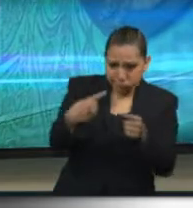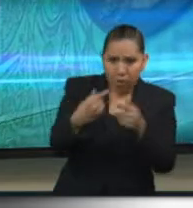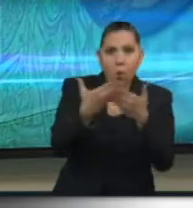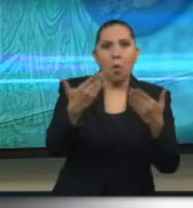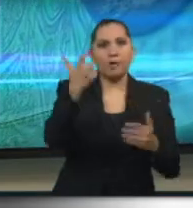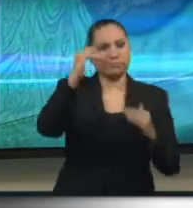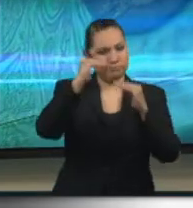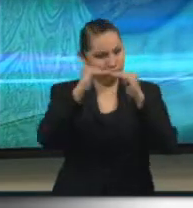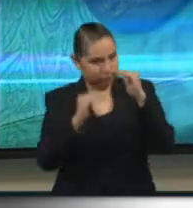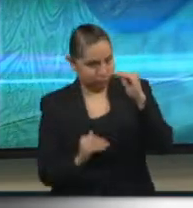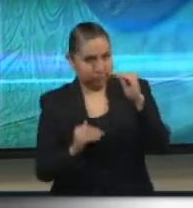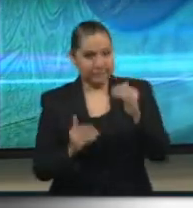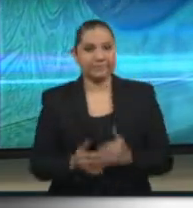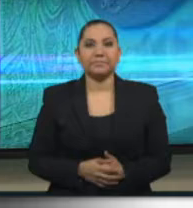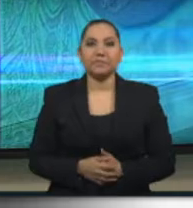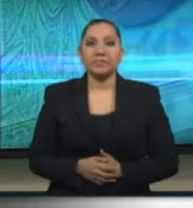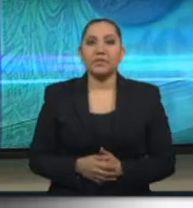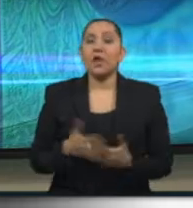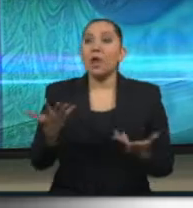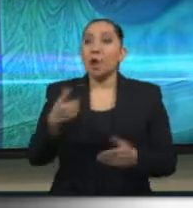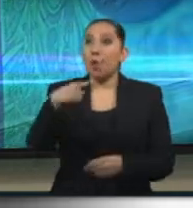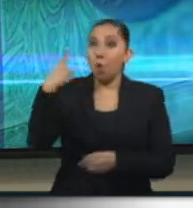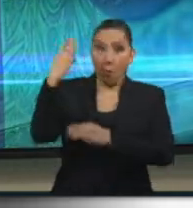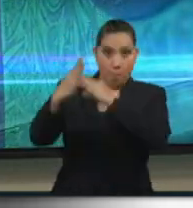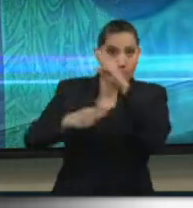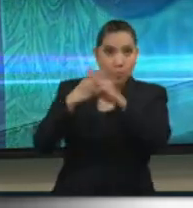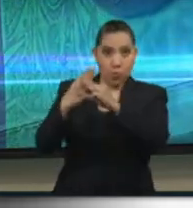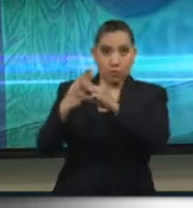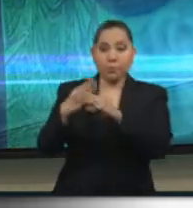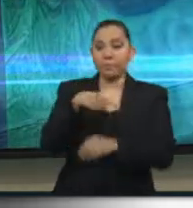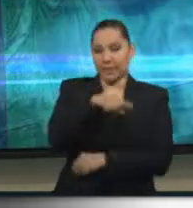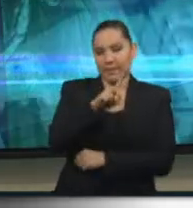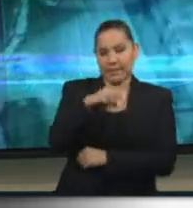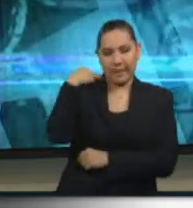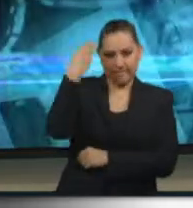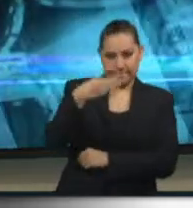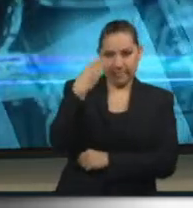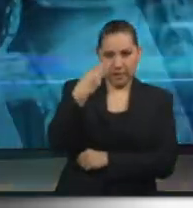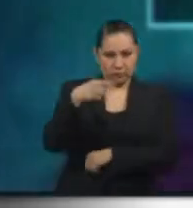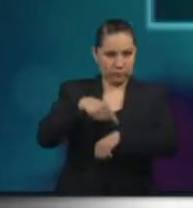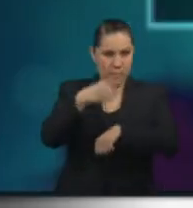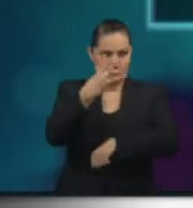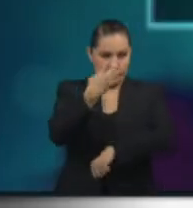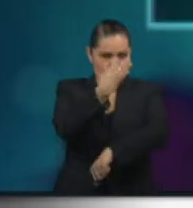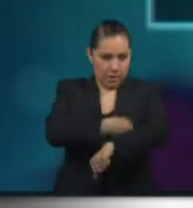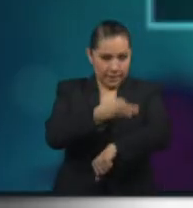En el mundo, hasta las 16 horas de este lunes 30 de marzo, se han registrado